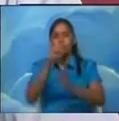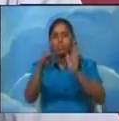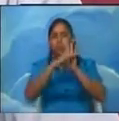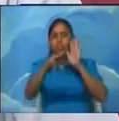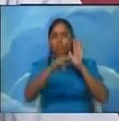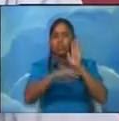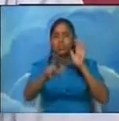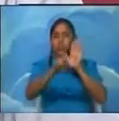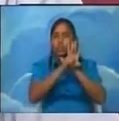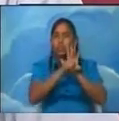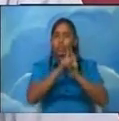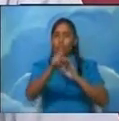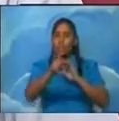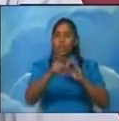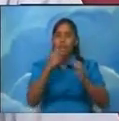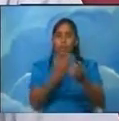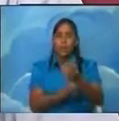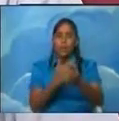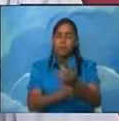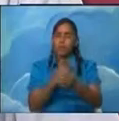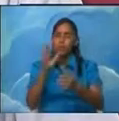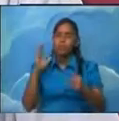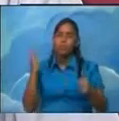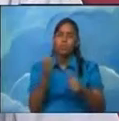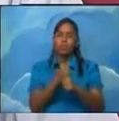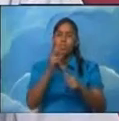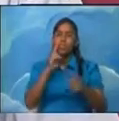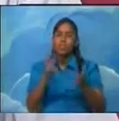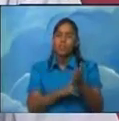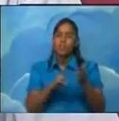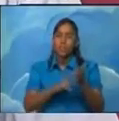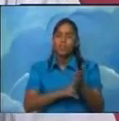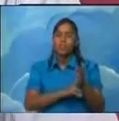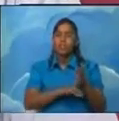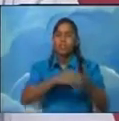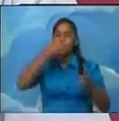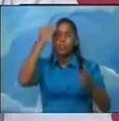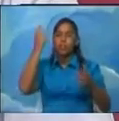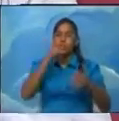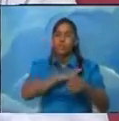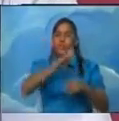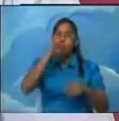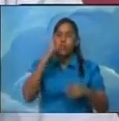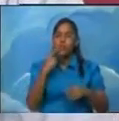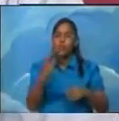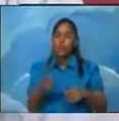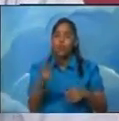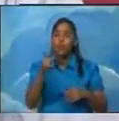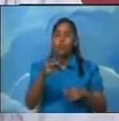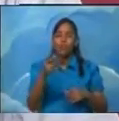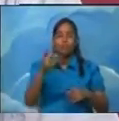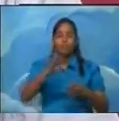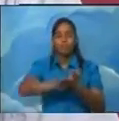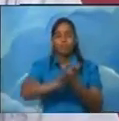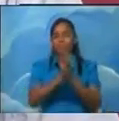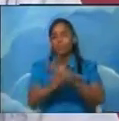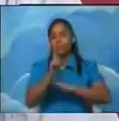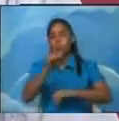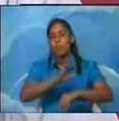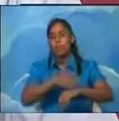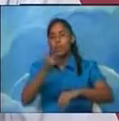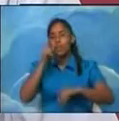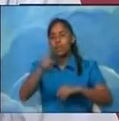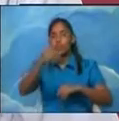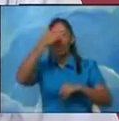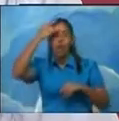decía el hermano Juan, amados hermanos, y me encuentro de verdad que se han olvidado de Dios, y le digo, ay, bueno, ahí está la ruina tuya, ahí está la ruina porque te has